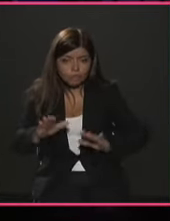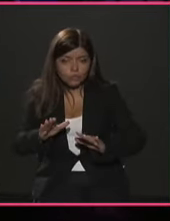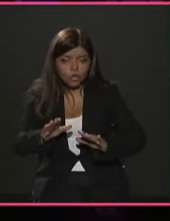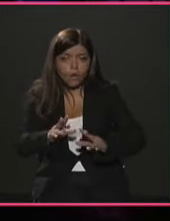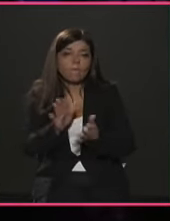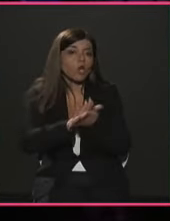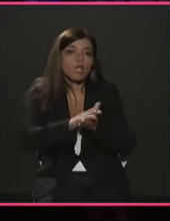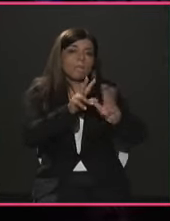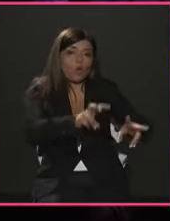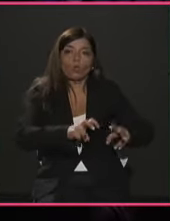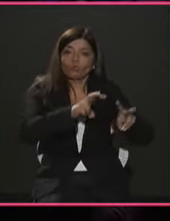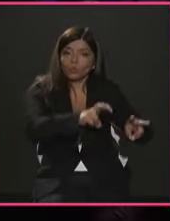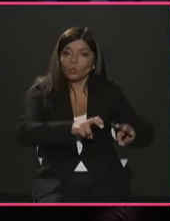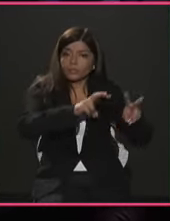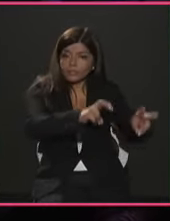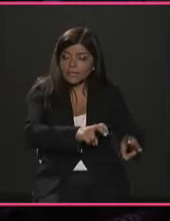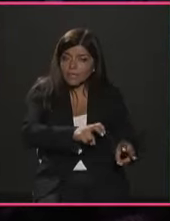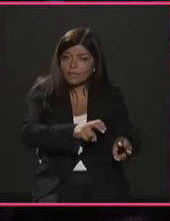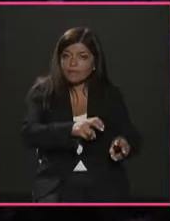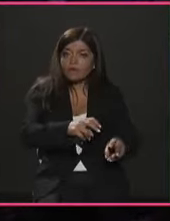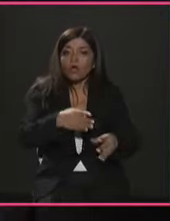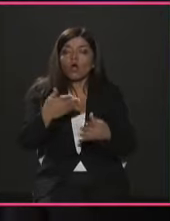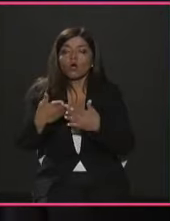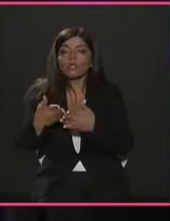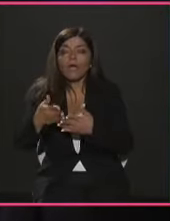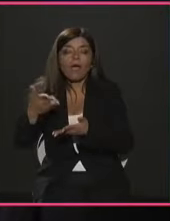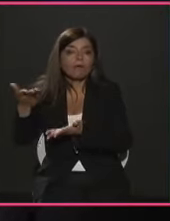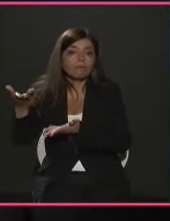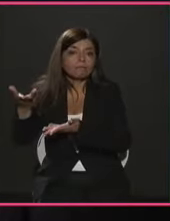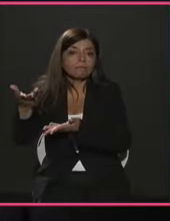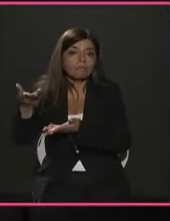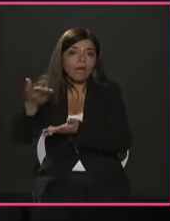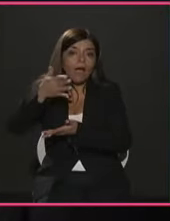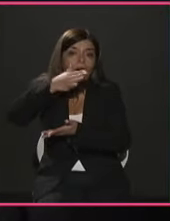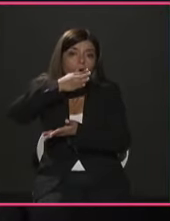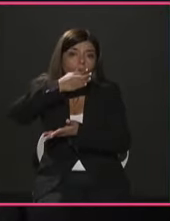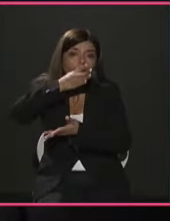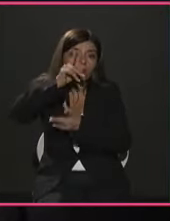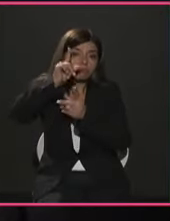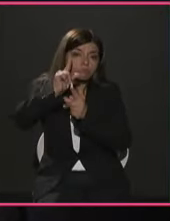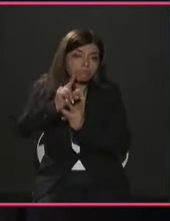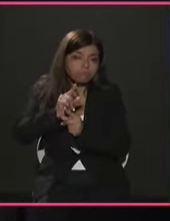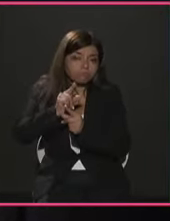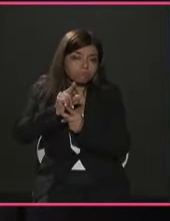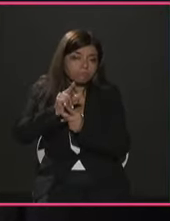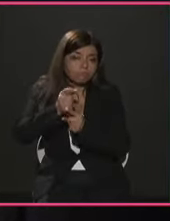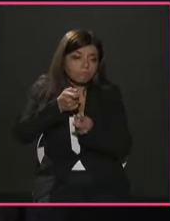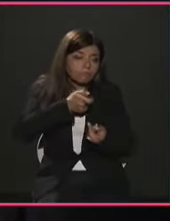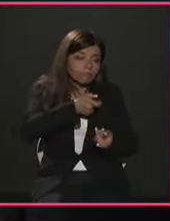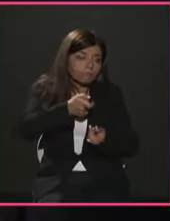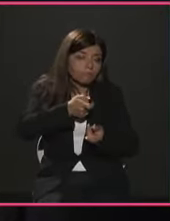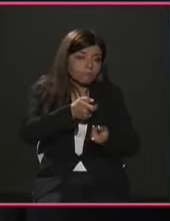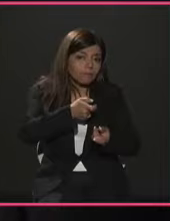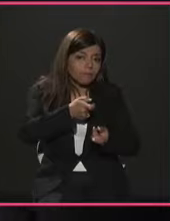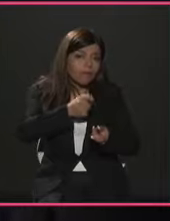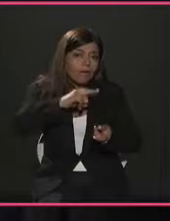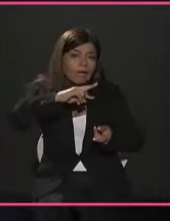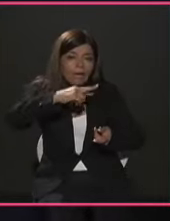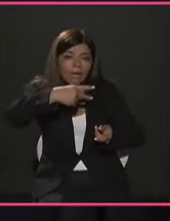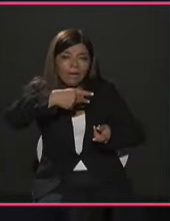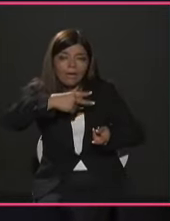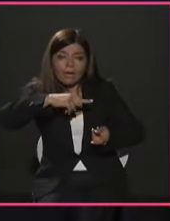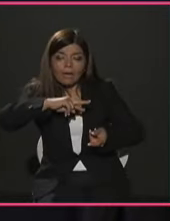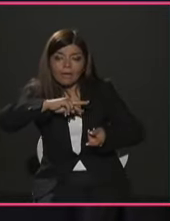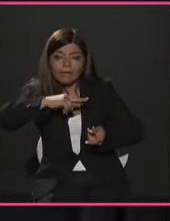los cultivos consuman no consuman tanta agua de